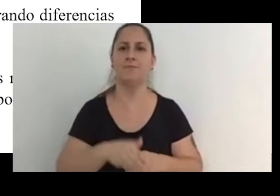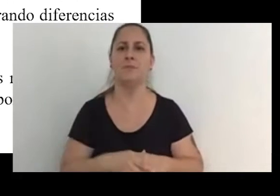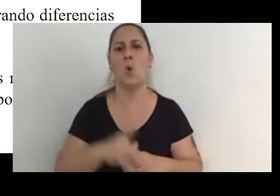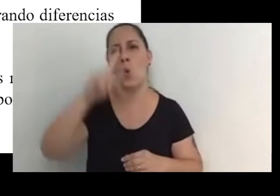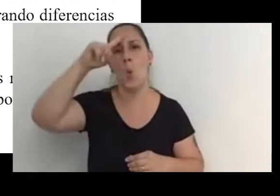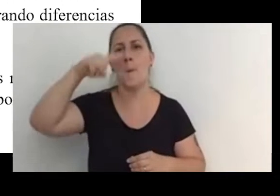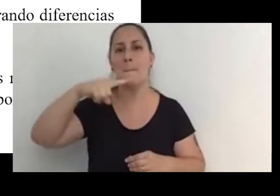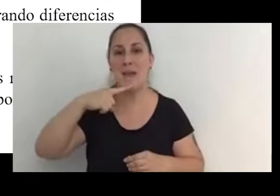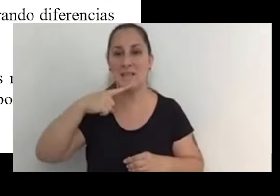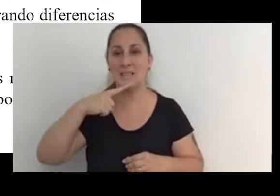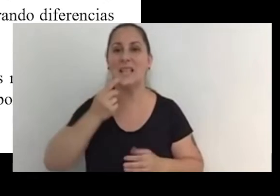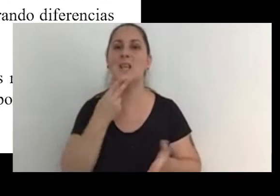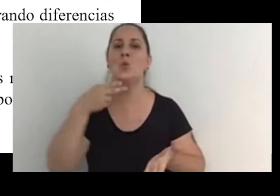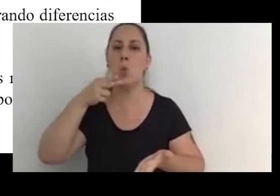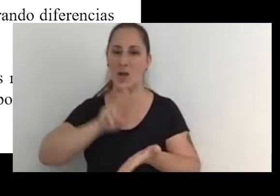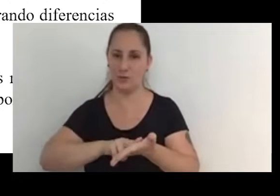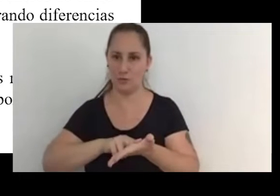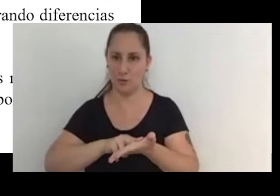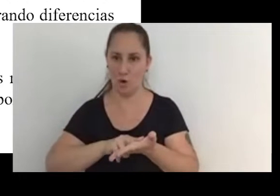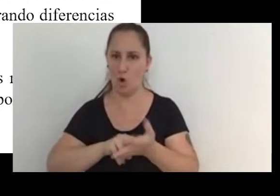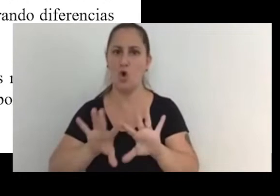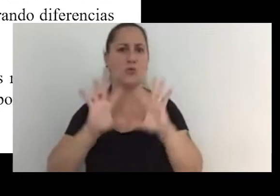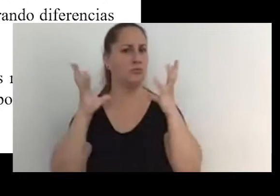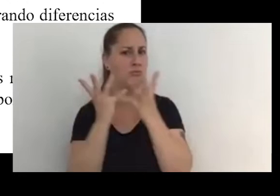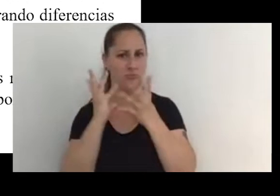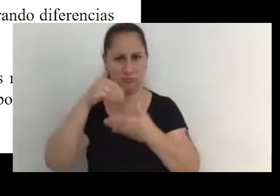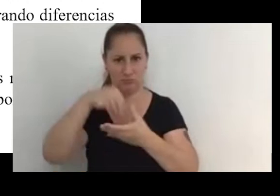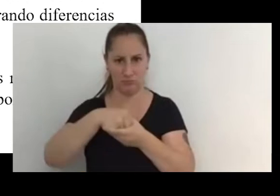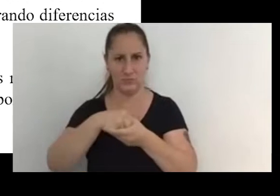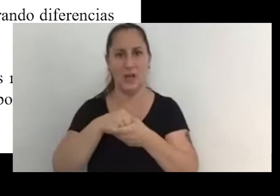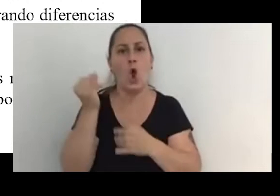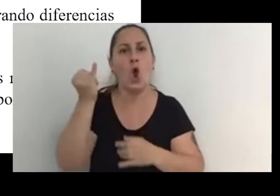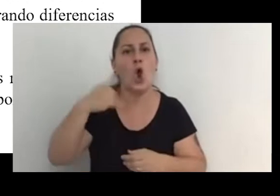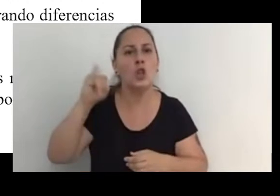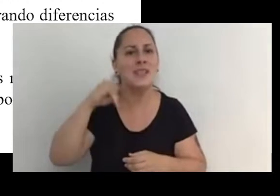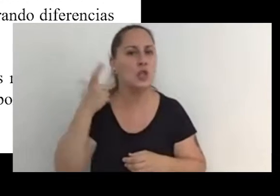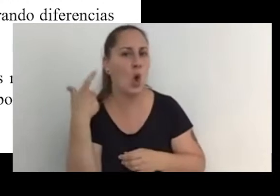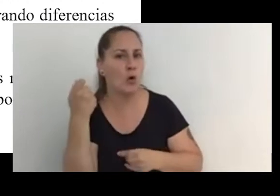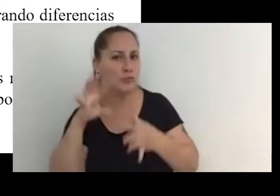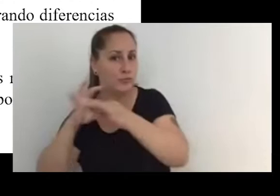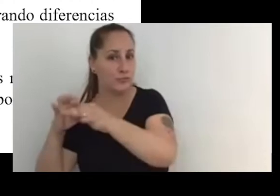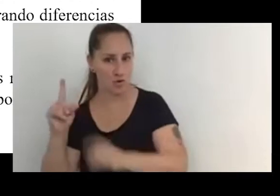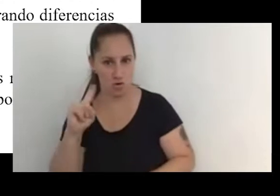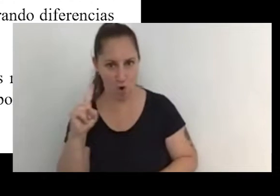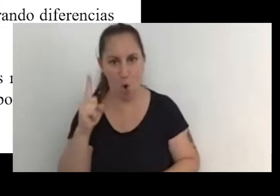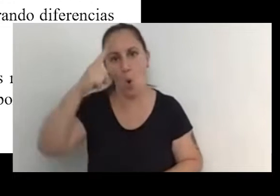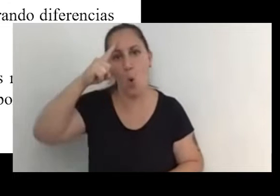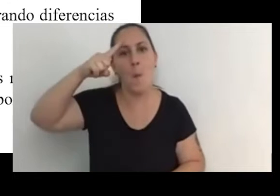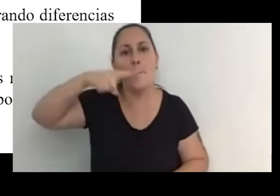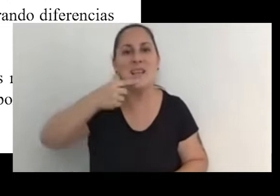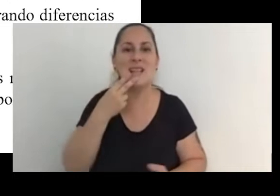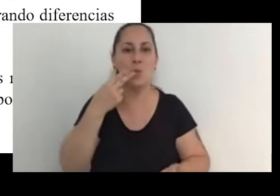del impuesto integrado, no de las cotizaciones previsionales, sino un mes del impuesto